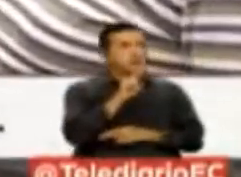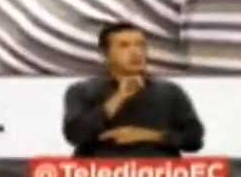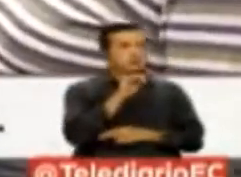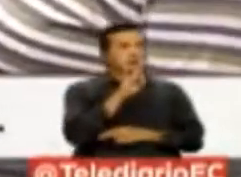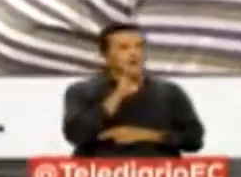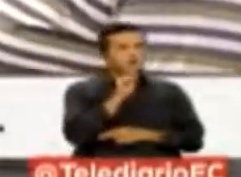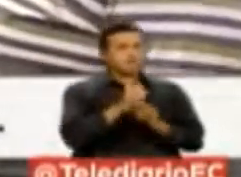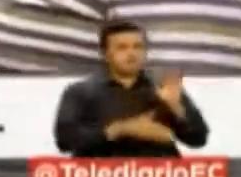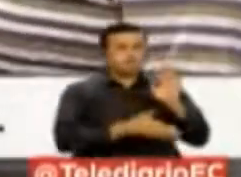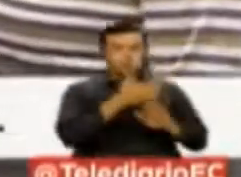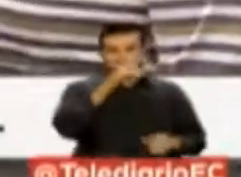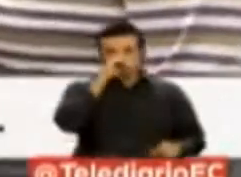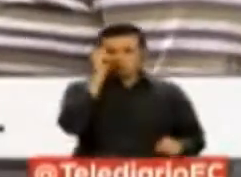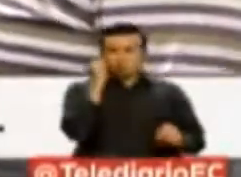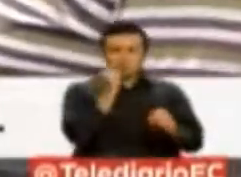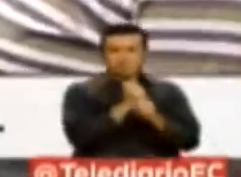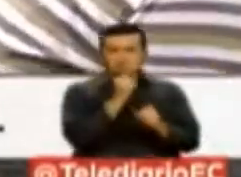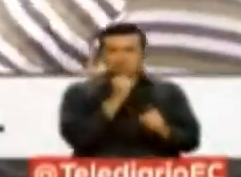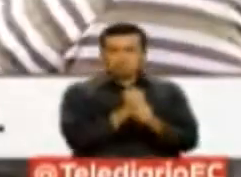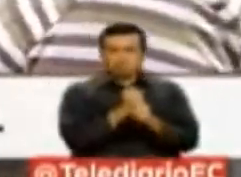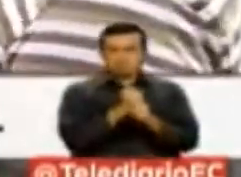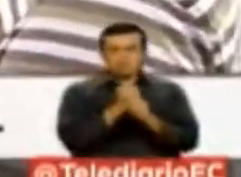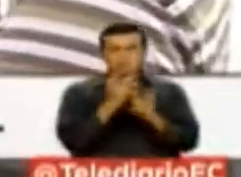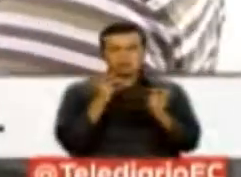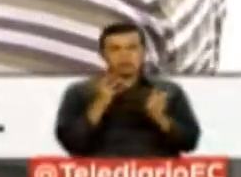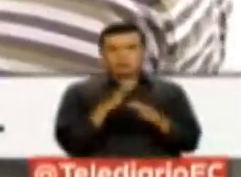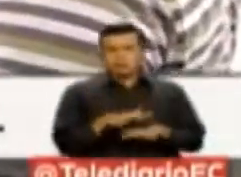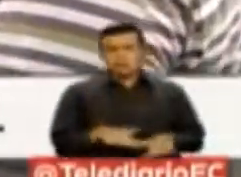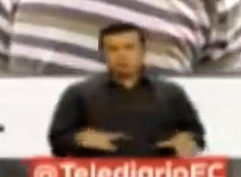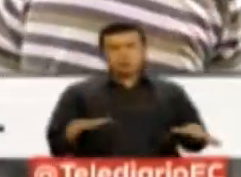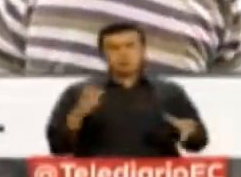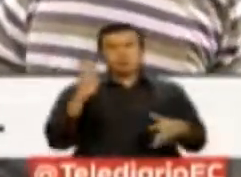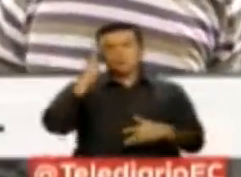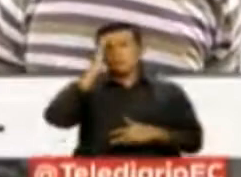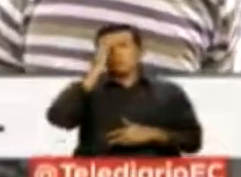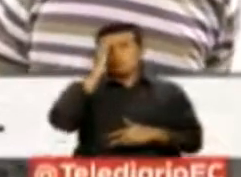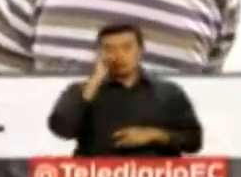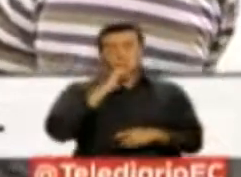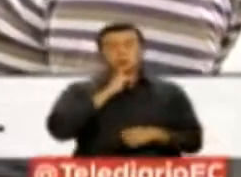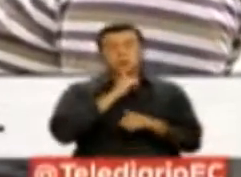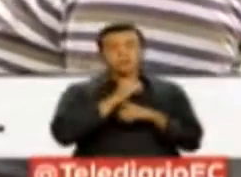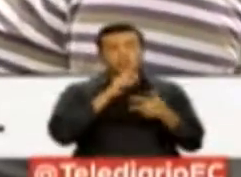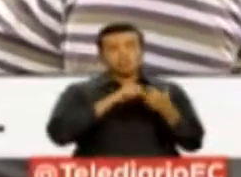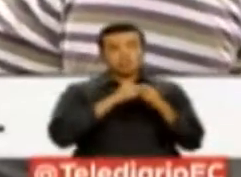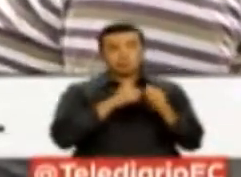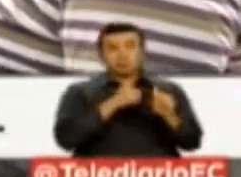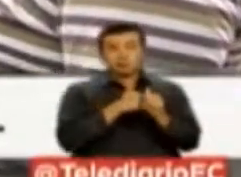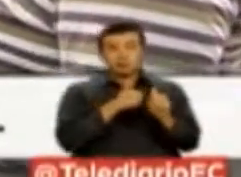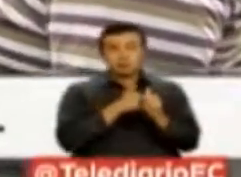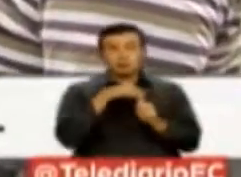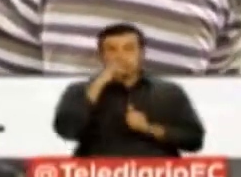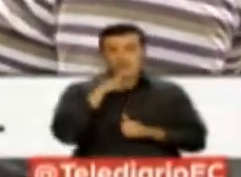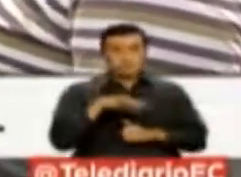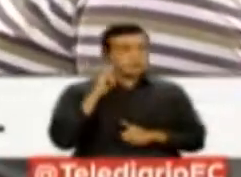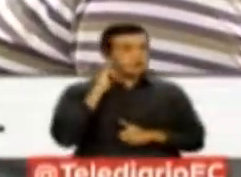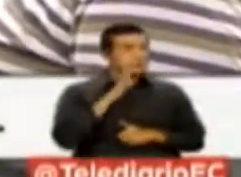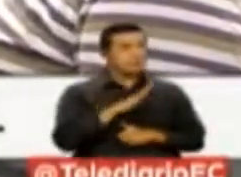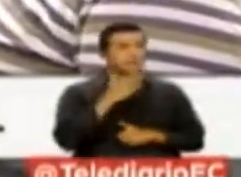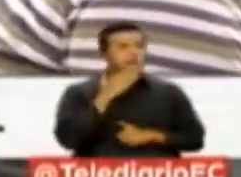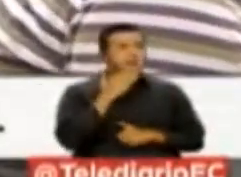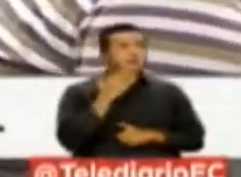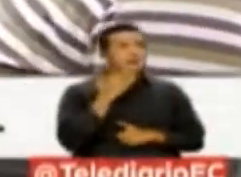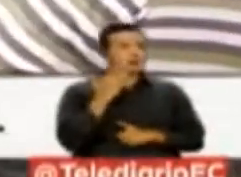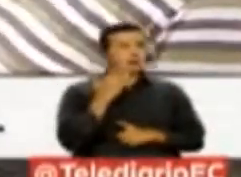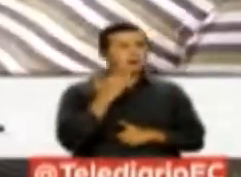quien se dirige a sus jornadas de trabajo pero que esta situación también la preocupa también la afecta porque vive muy cerca y tiene niños cuéntenos de qué